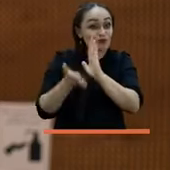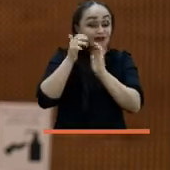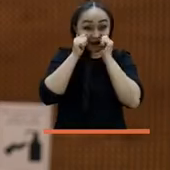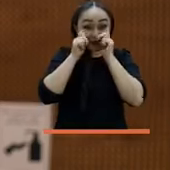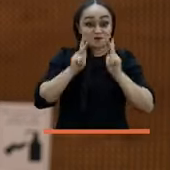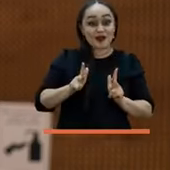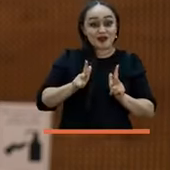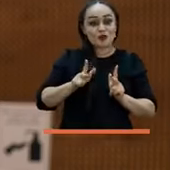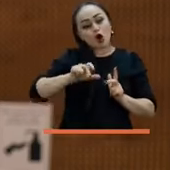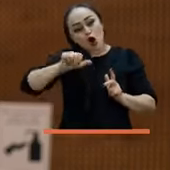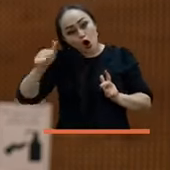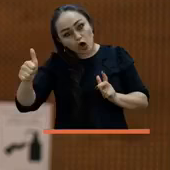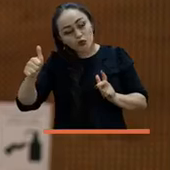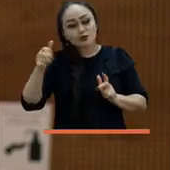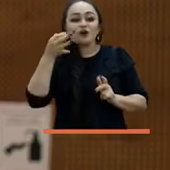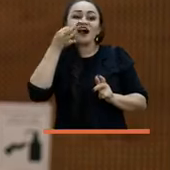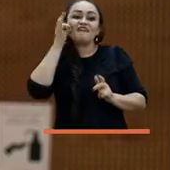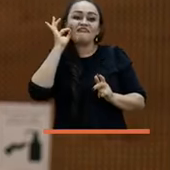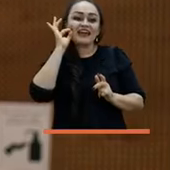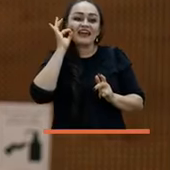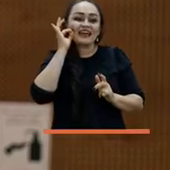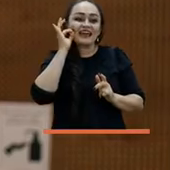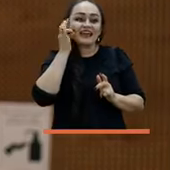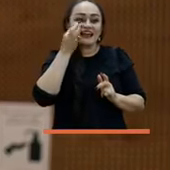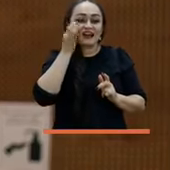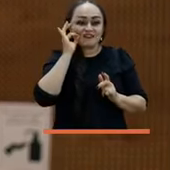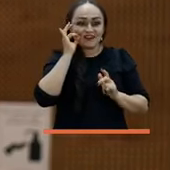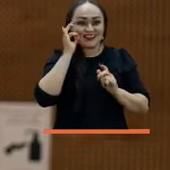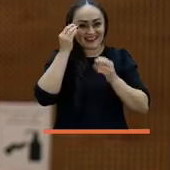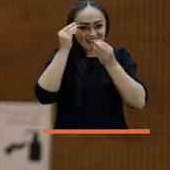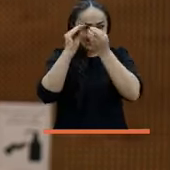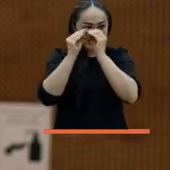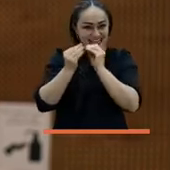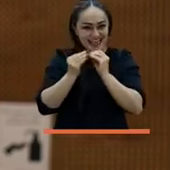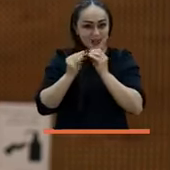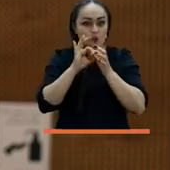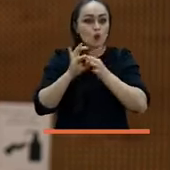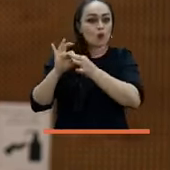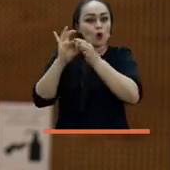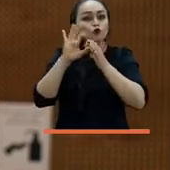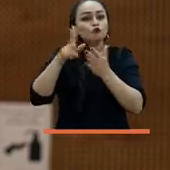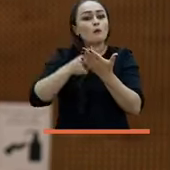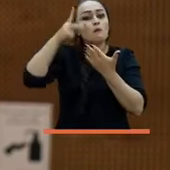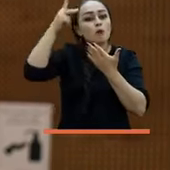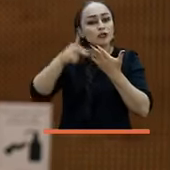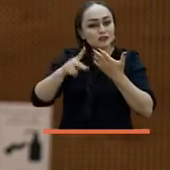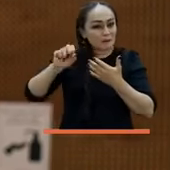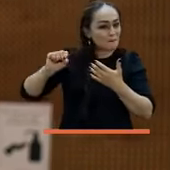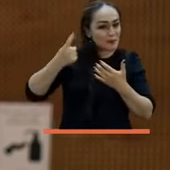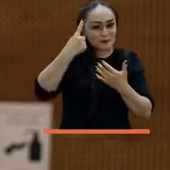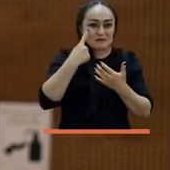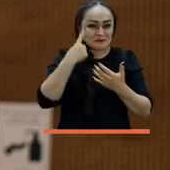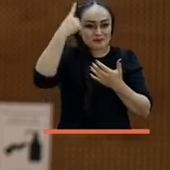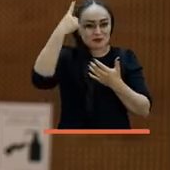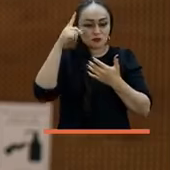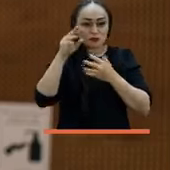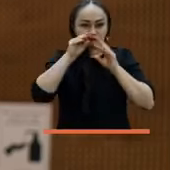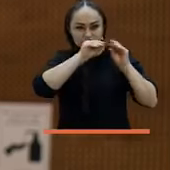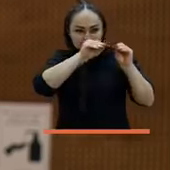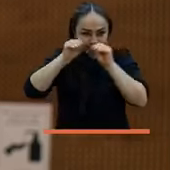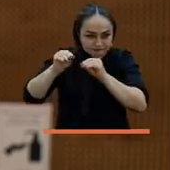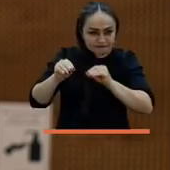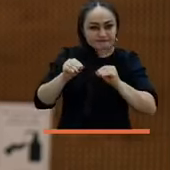tenemos la experiencia del café café crear unidos que es un proyecto pionero en formación e